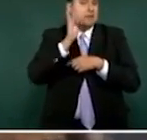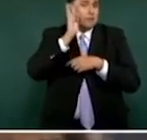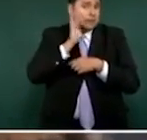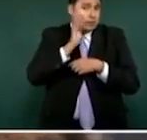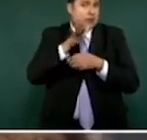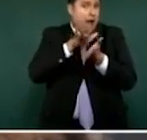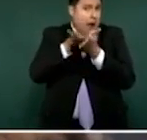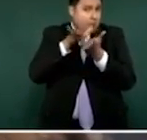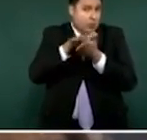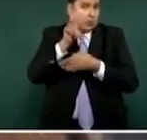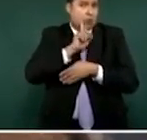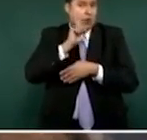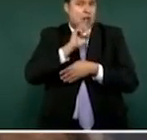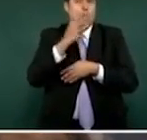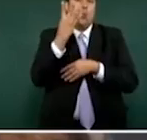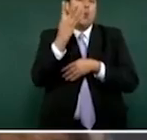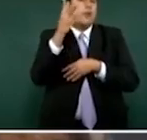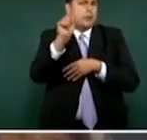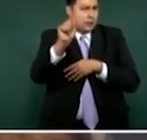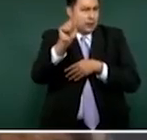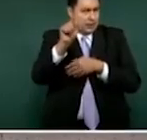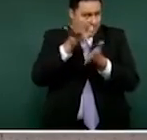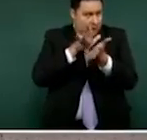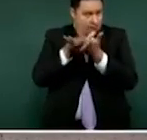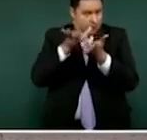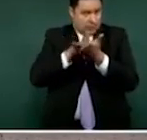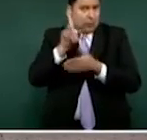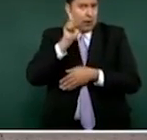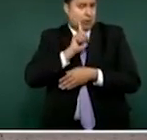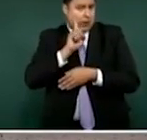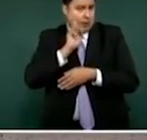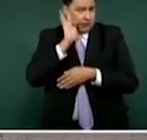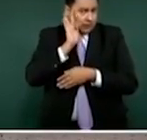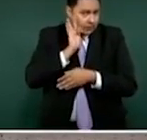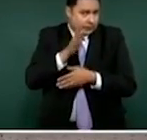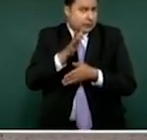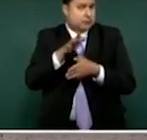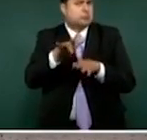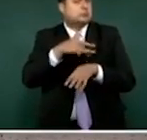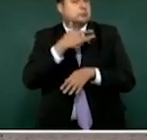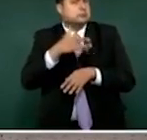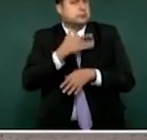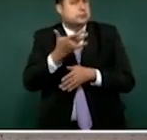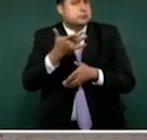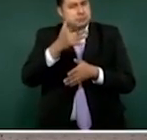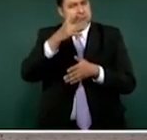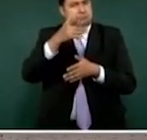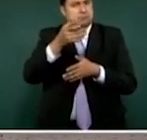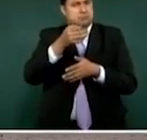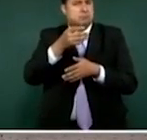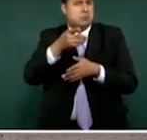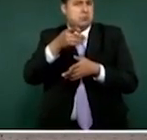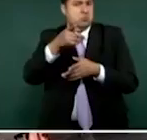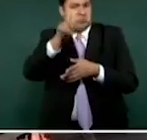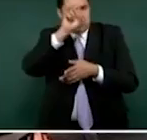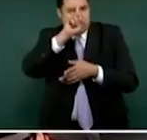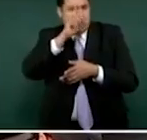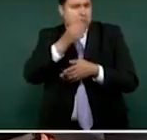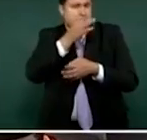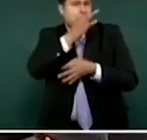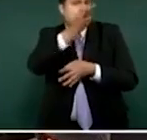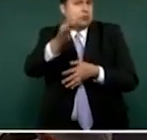califica? La 4T es feminista. ¿Qué mensaje es para ellas? Bueno,